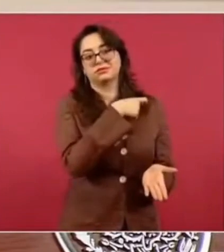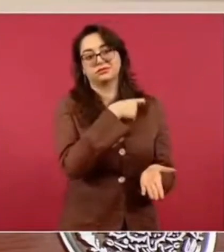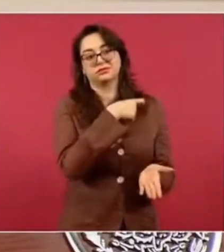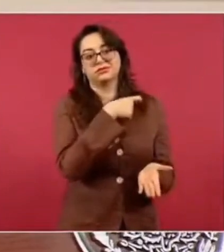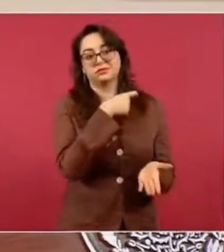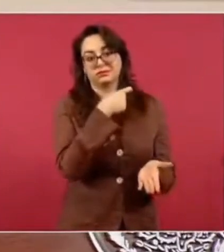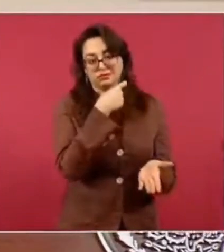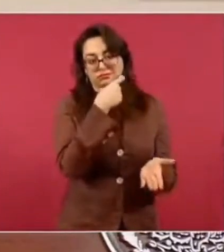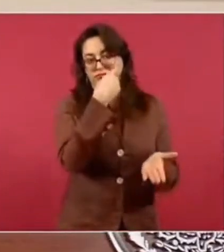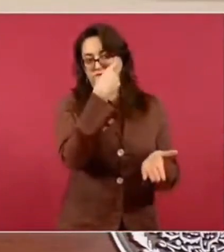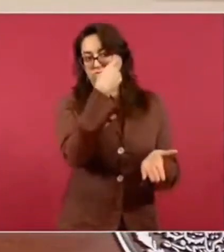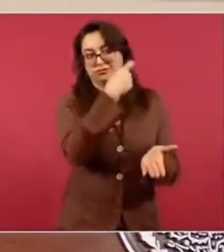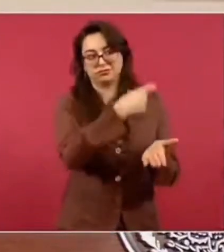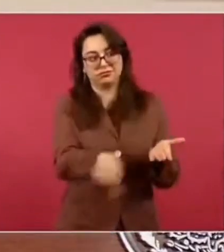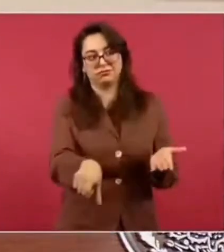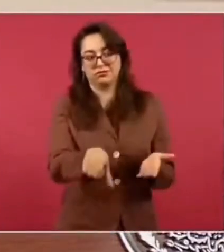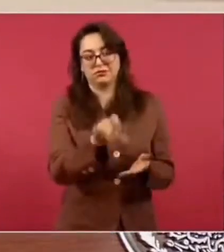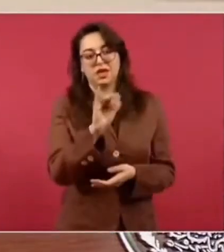se está adquiriendo.